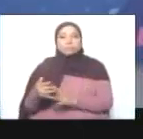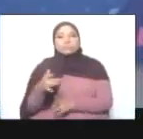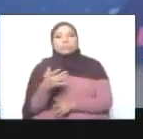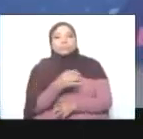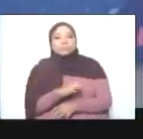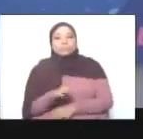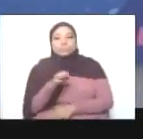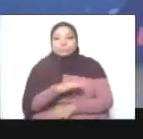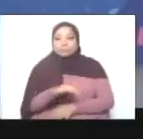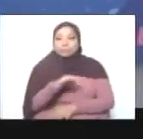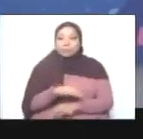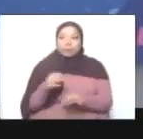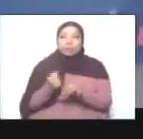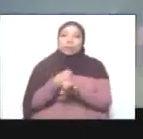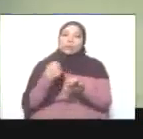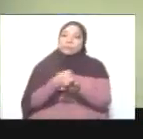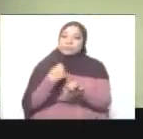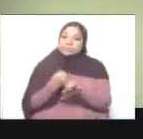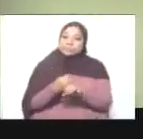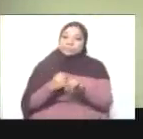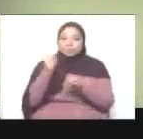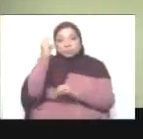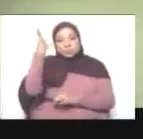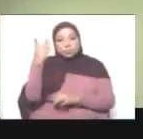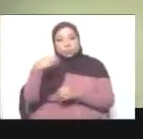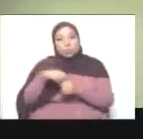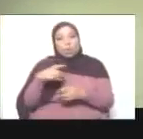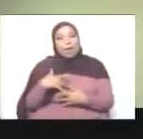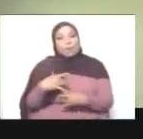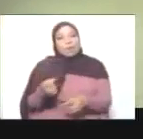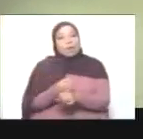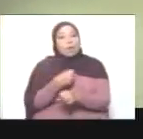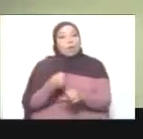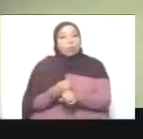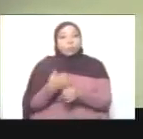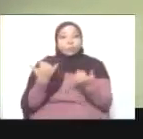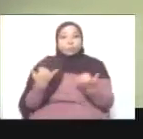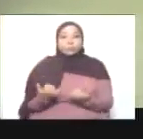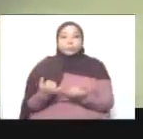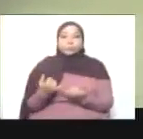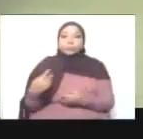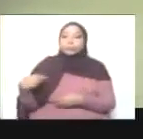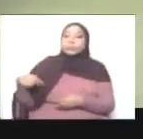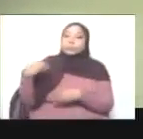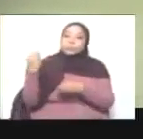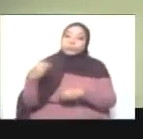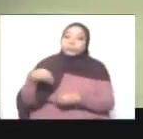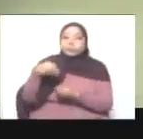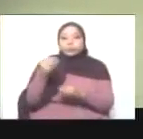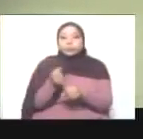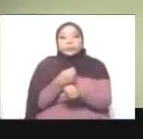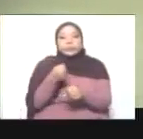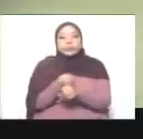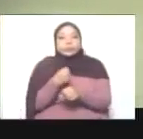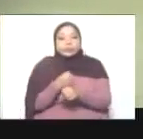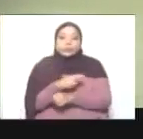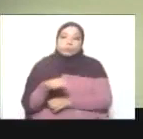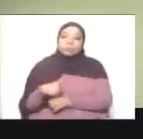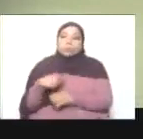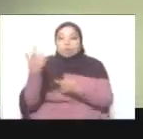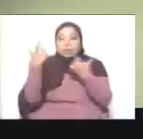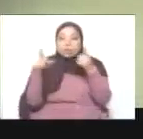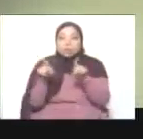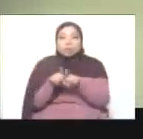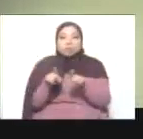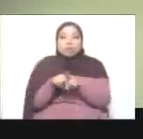científico, un área de conocimiento y de interés de saber que es la robótica, la programación, que nuestros chamos y chamas